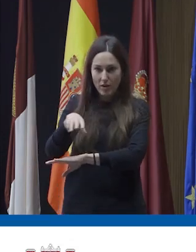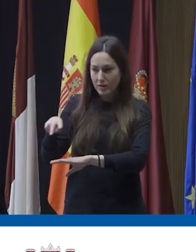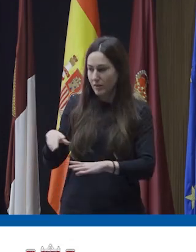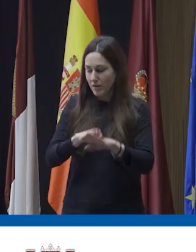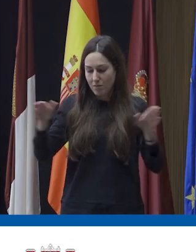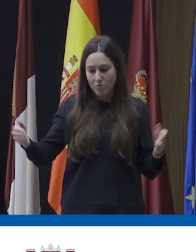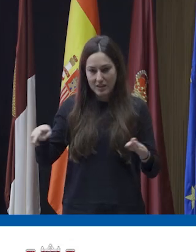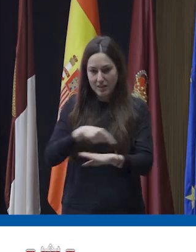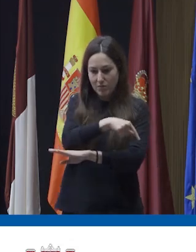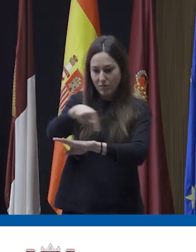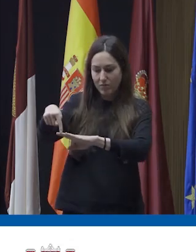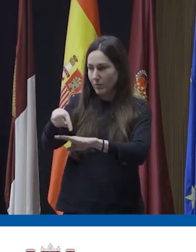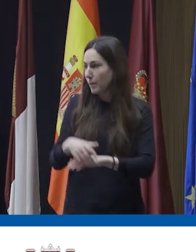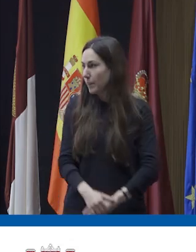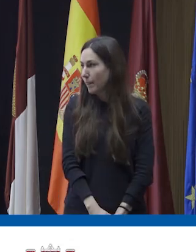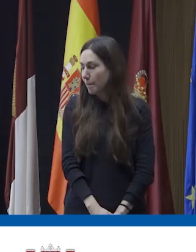la mesa.